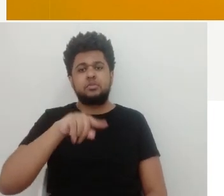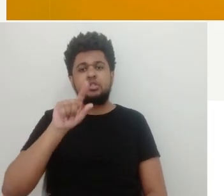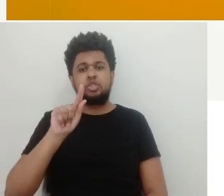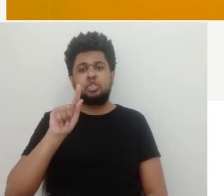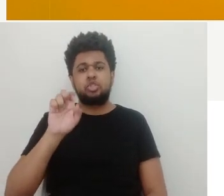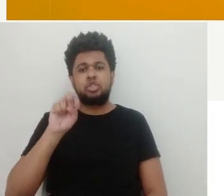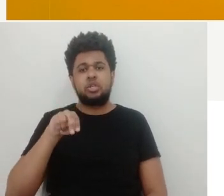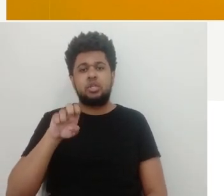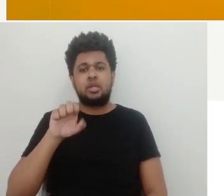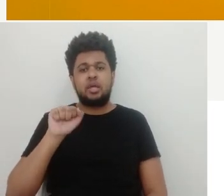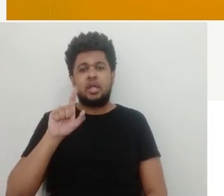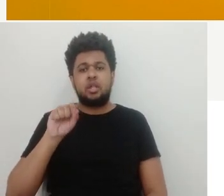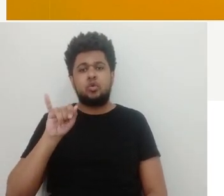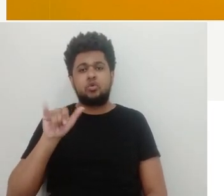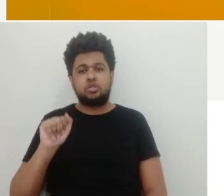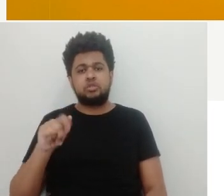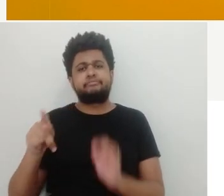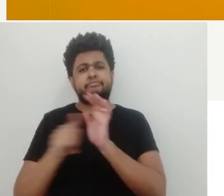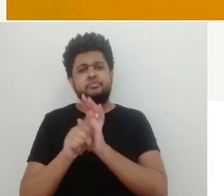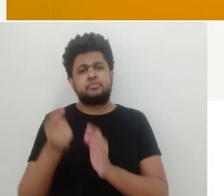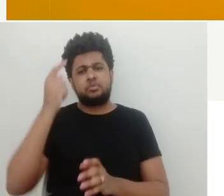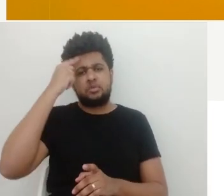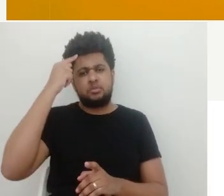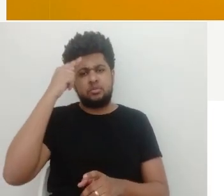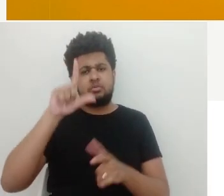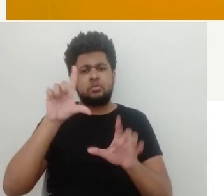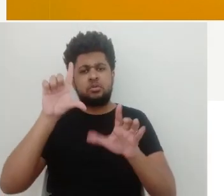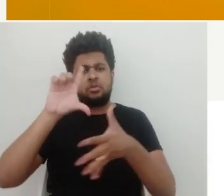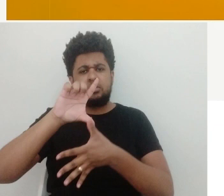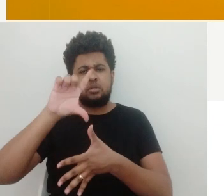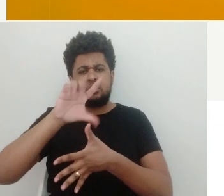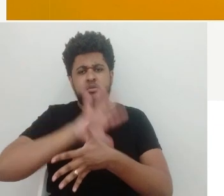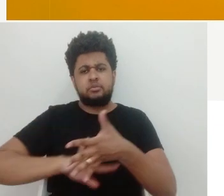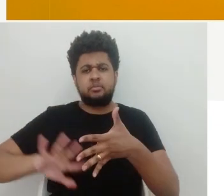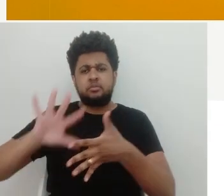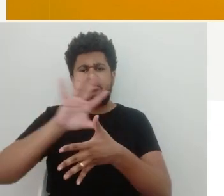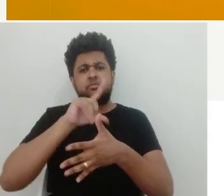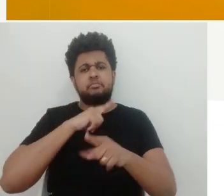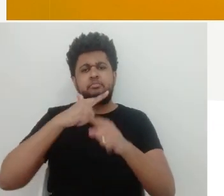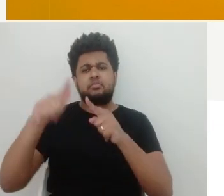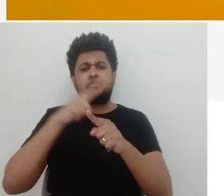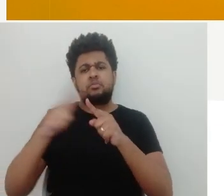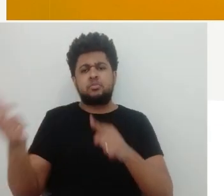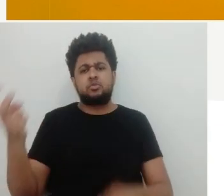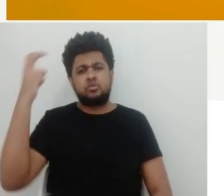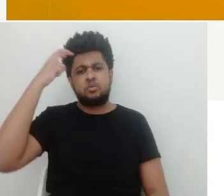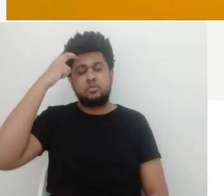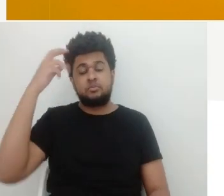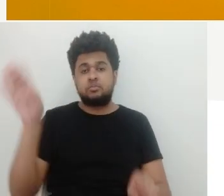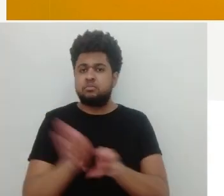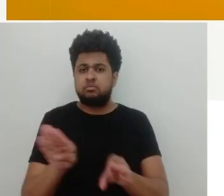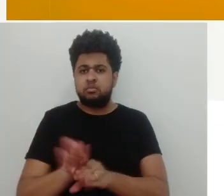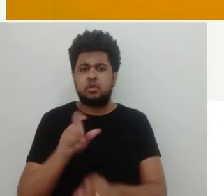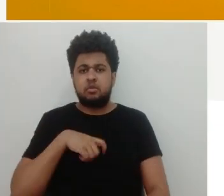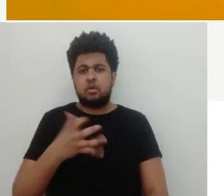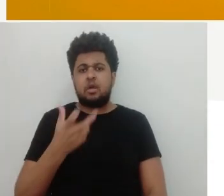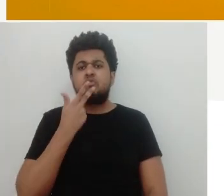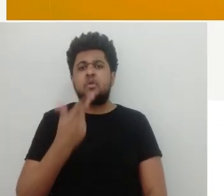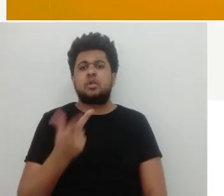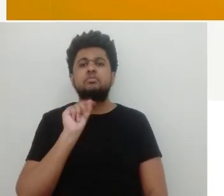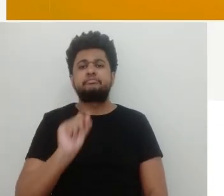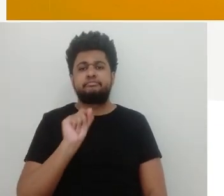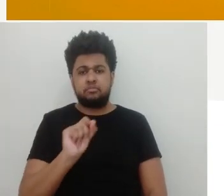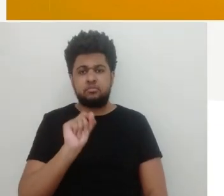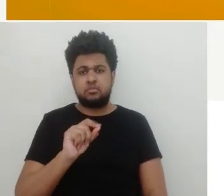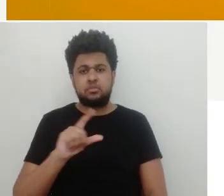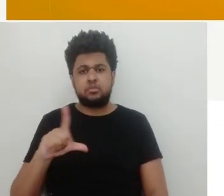culturales. Y aquí me refiero a revisitar autores como el peruano José Carlos Mariátegui y el cubano